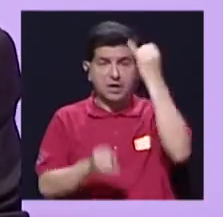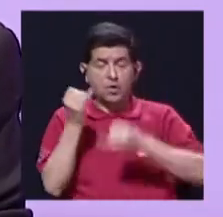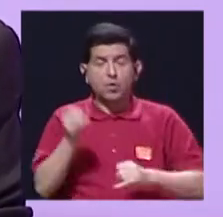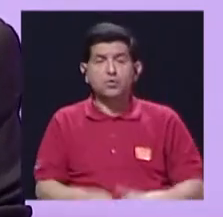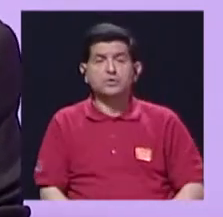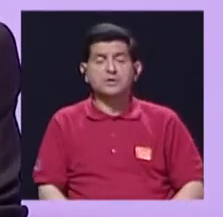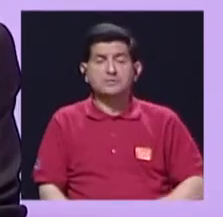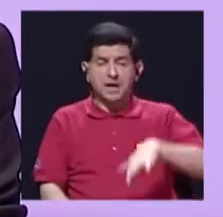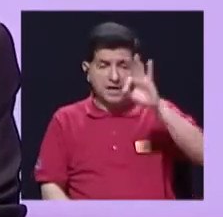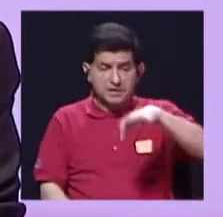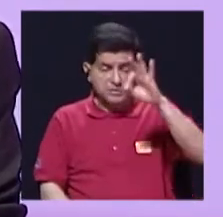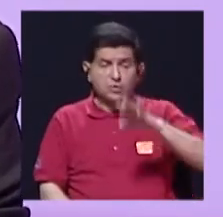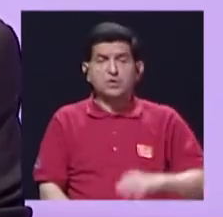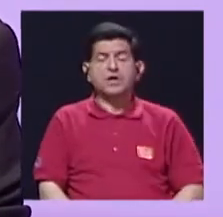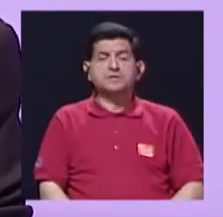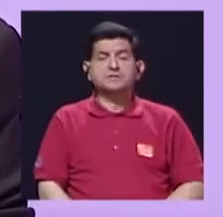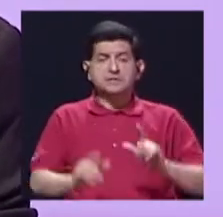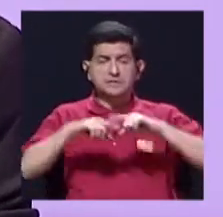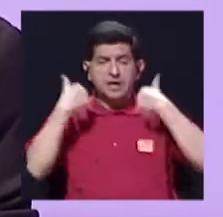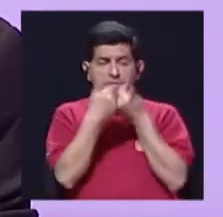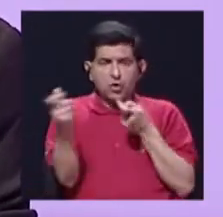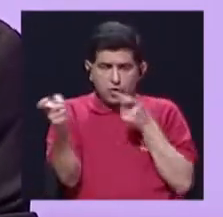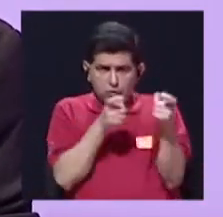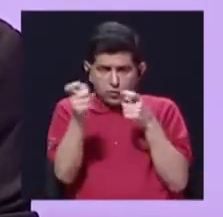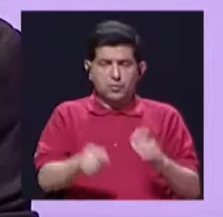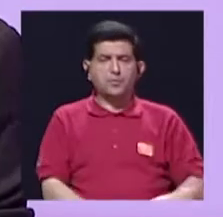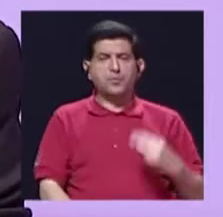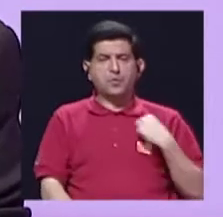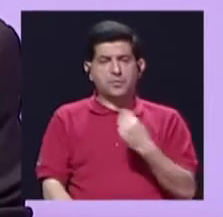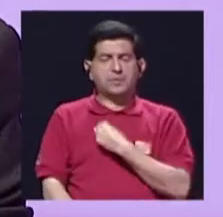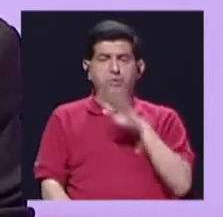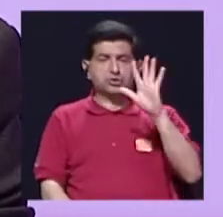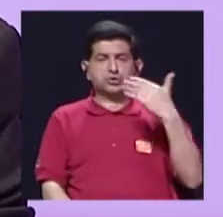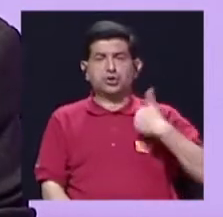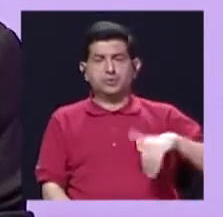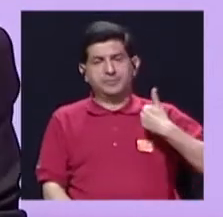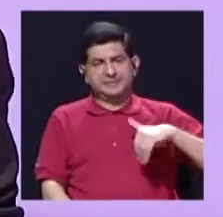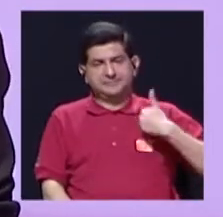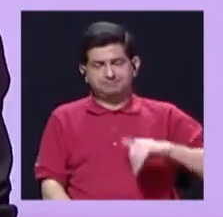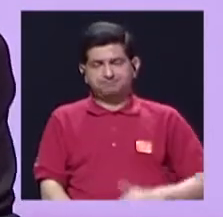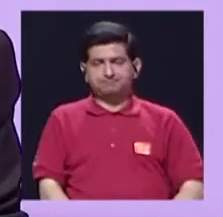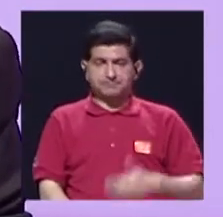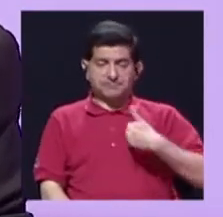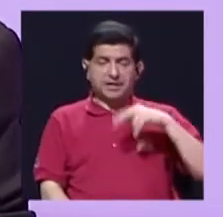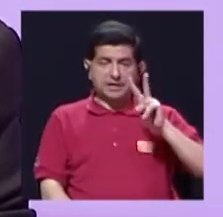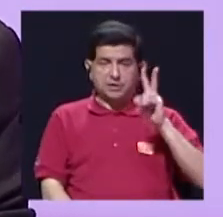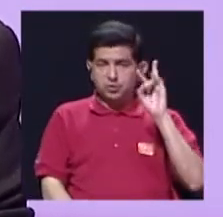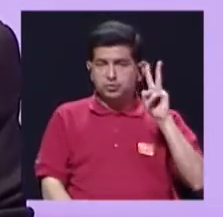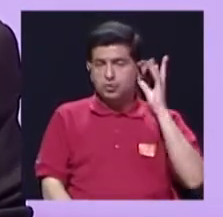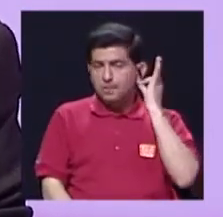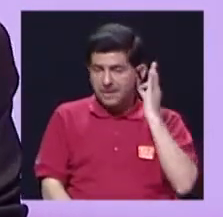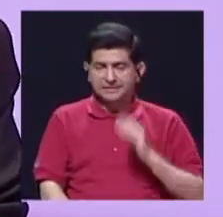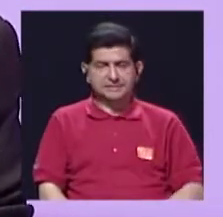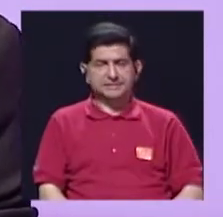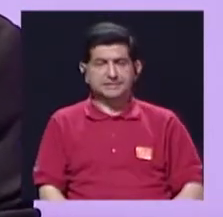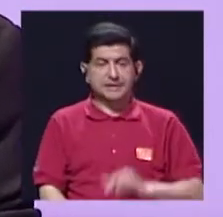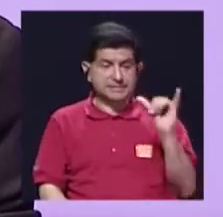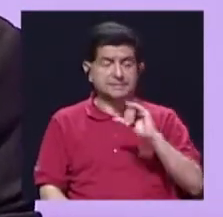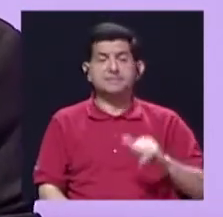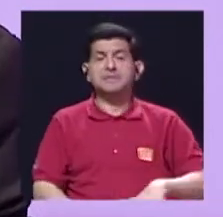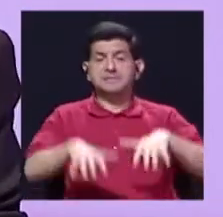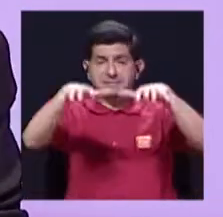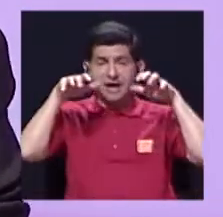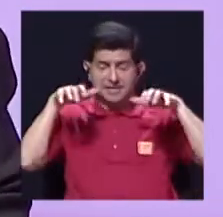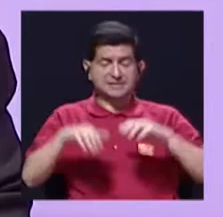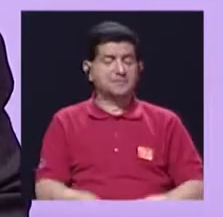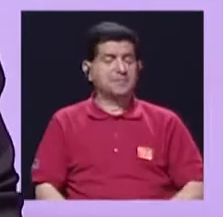elección del Consejo, el Consejo de Administración está integrado por 5 hombres. Teníamos 2 compañeras que la misma Asamblea se